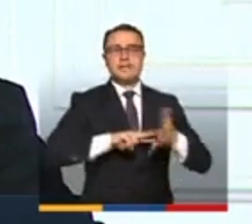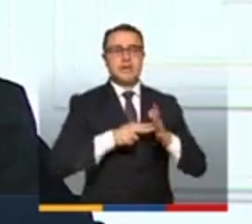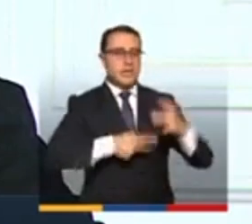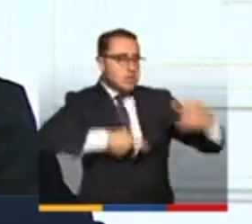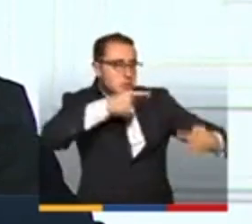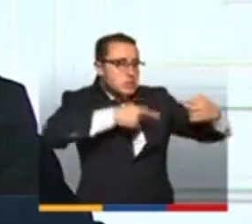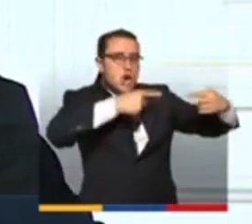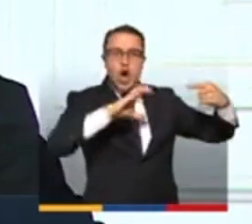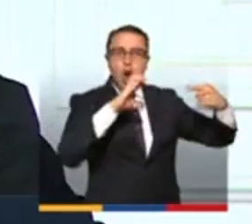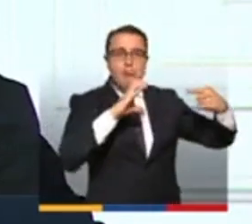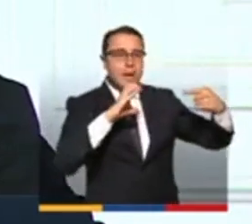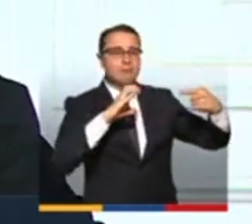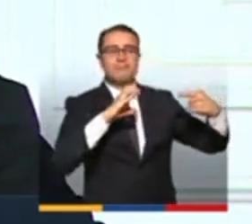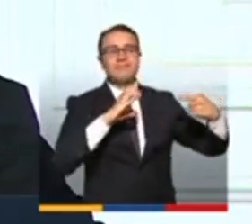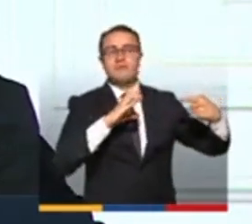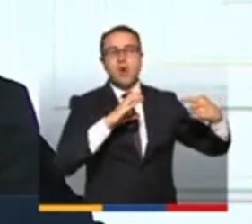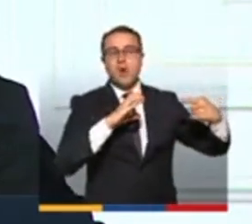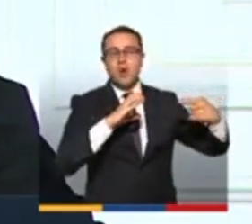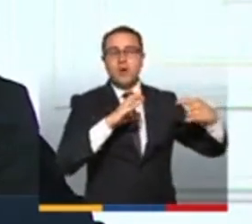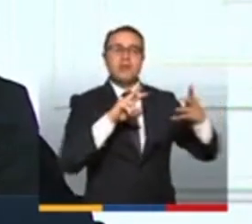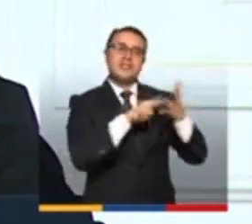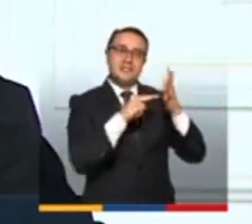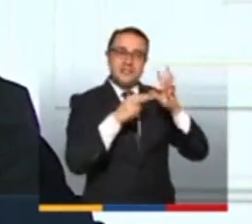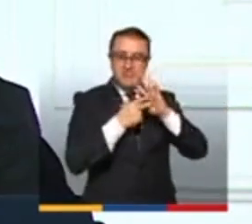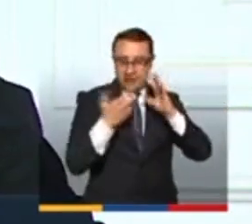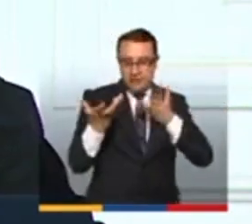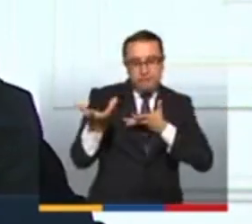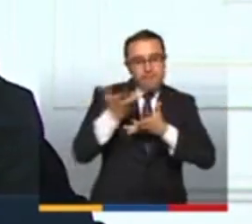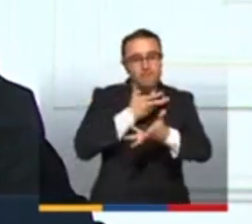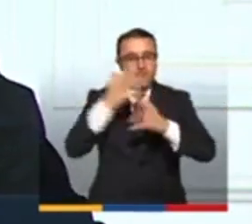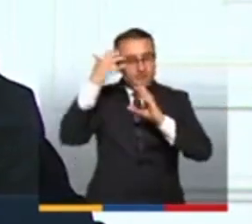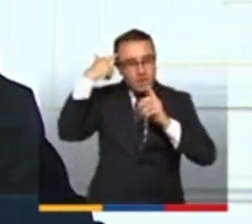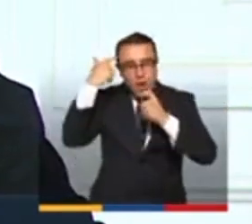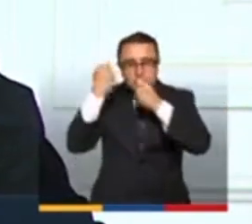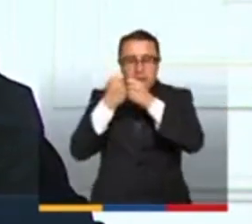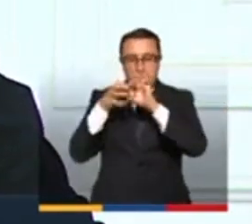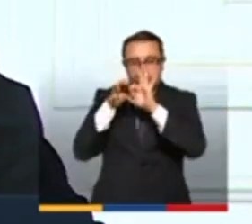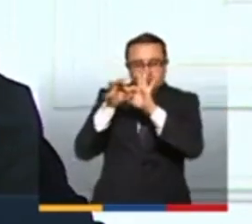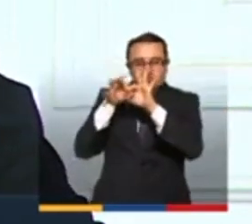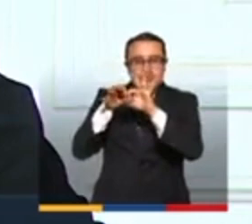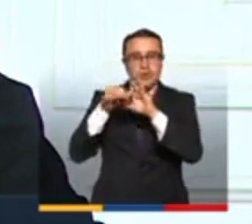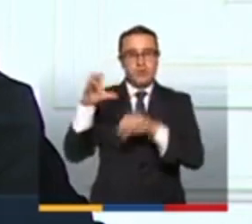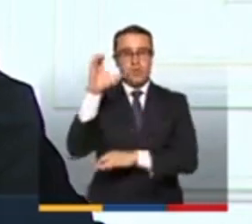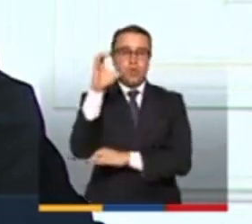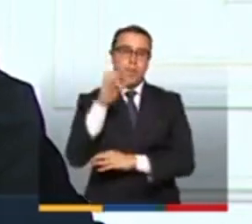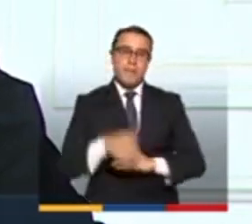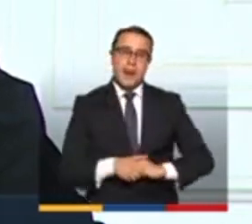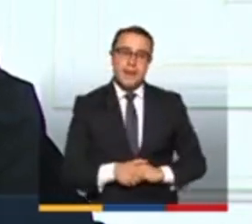incluso debería ser de asociación con la colombianidad.